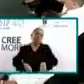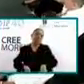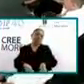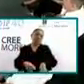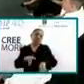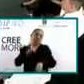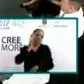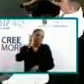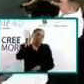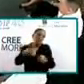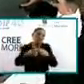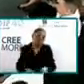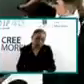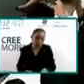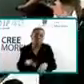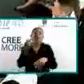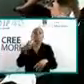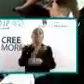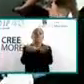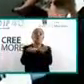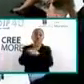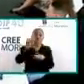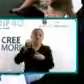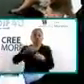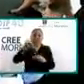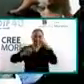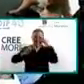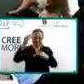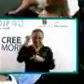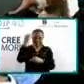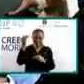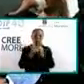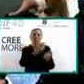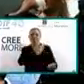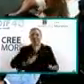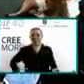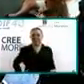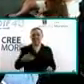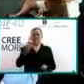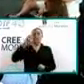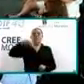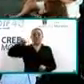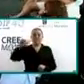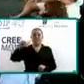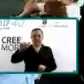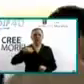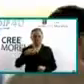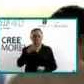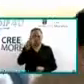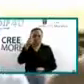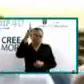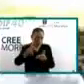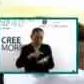la educación, en este periodo con el presidente Peña Nieto, como le dije alguna vez, yo soy responsable de la conferencia